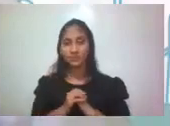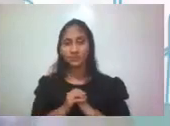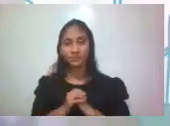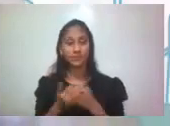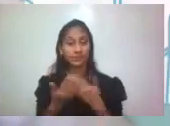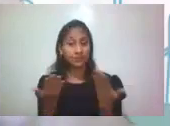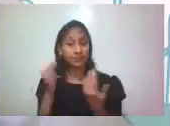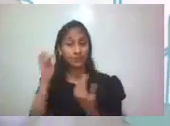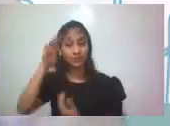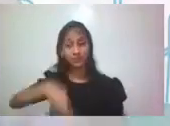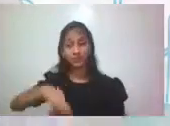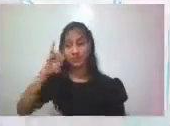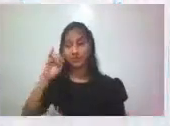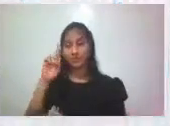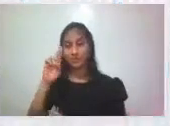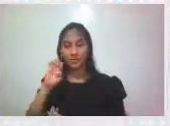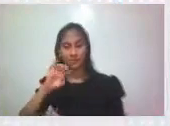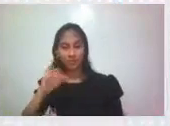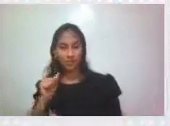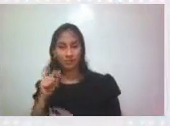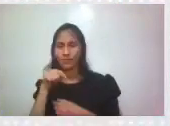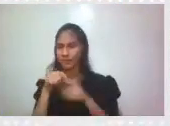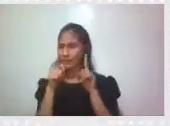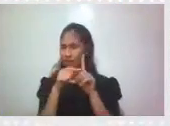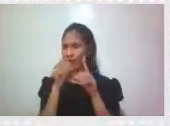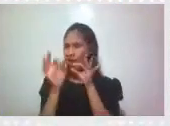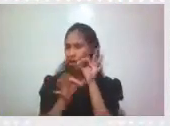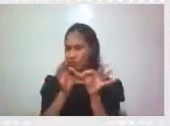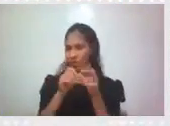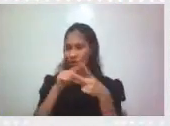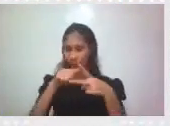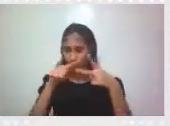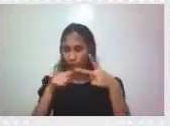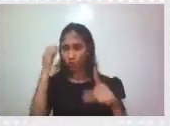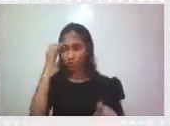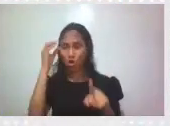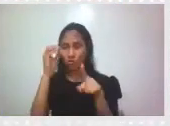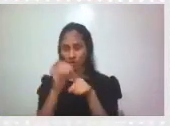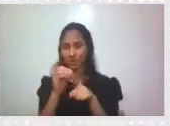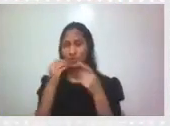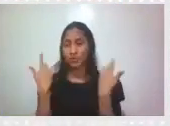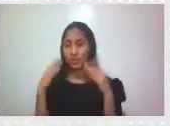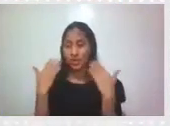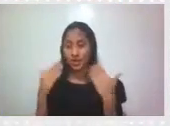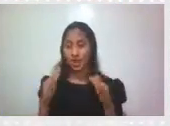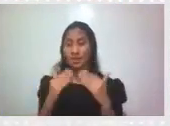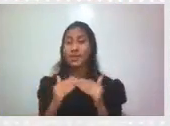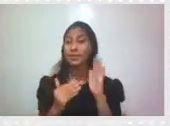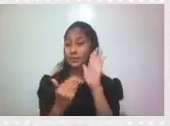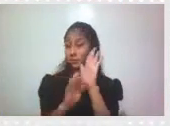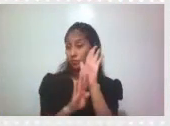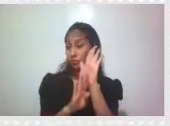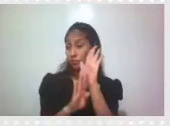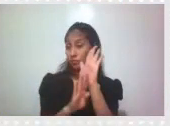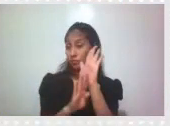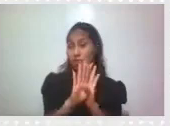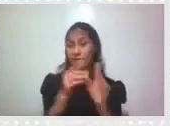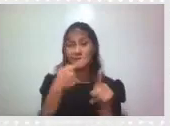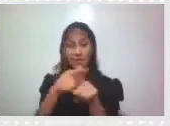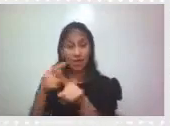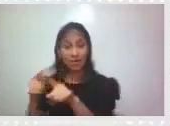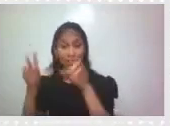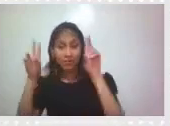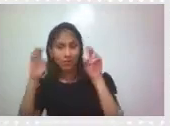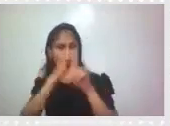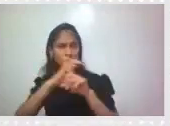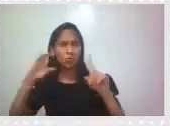Entonces, Mireia nos ha explicado dos de los objetivos a través de los cuales estamos implementando acciones de interculturalidad. La primera, que